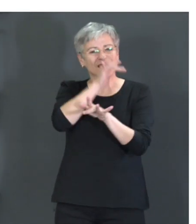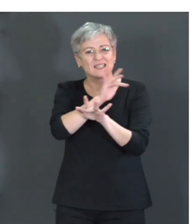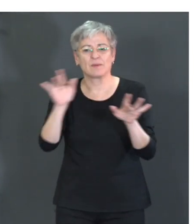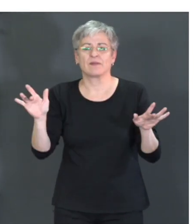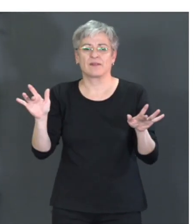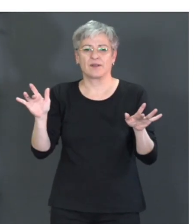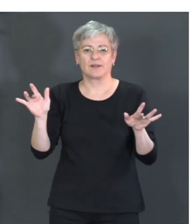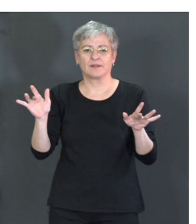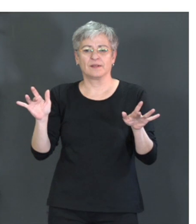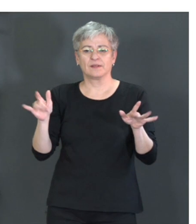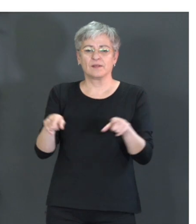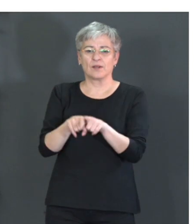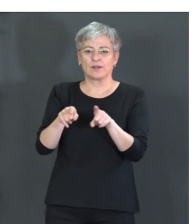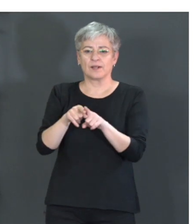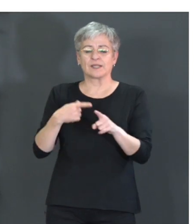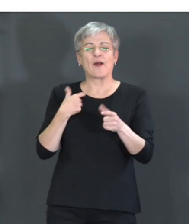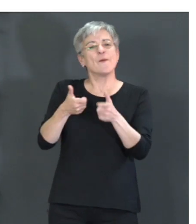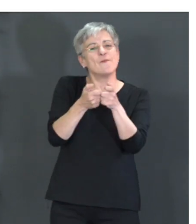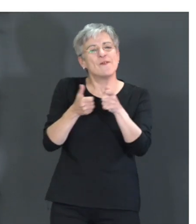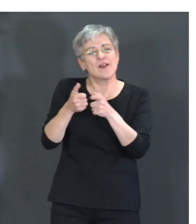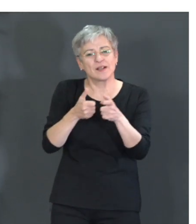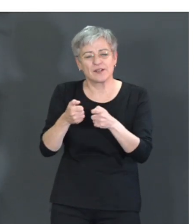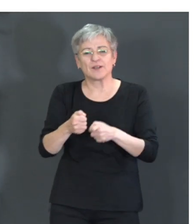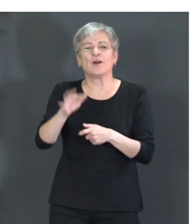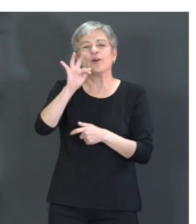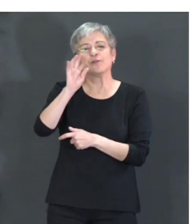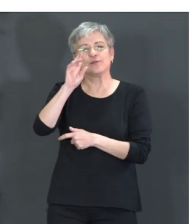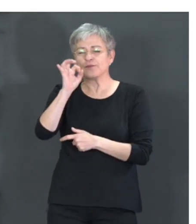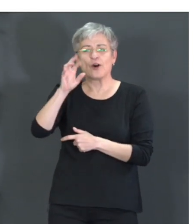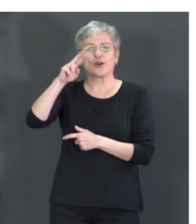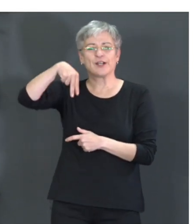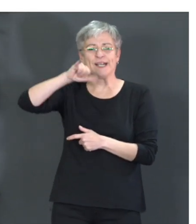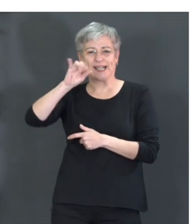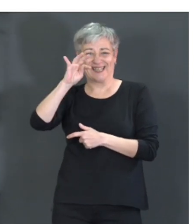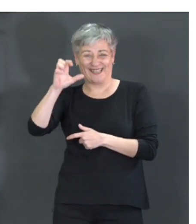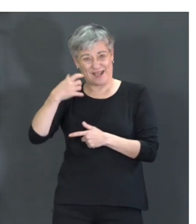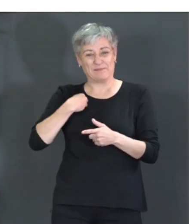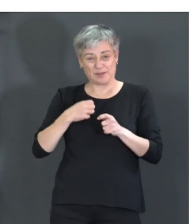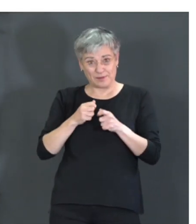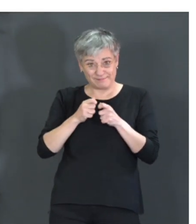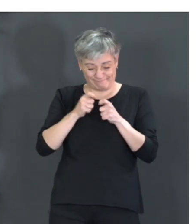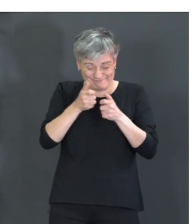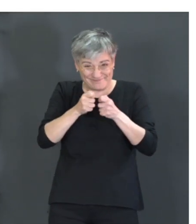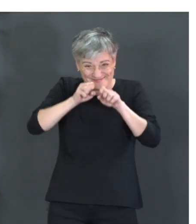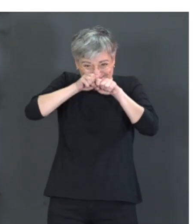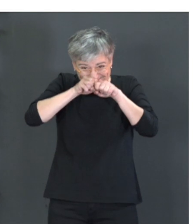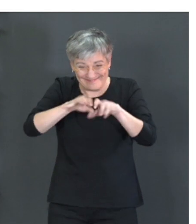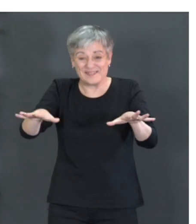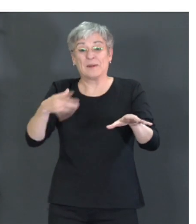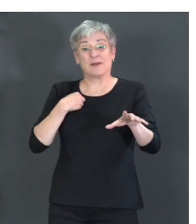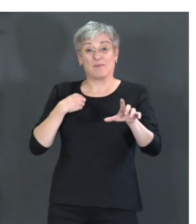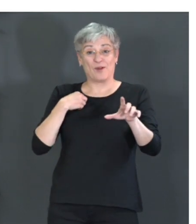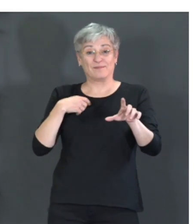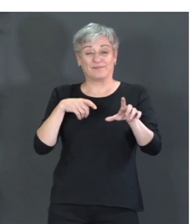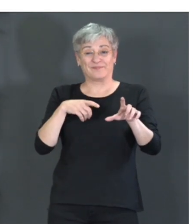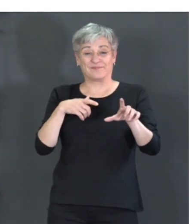mayores, a través de uno de los mayores videojuegos, ¿no?, que hay ahora mismo, que es el Fortnite. Entonces, lo que se hizo es utilizar un videojuego